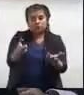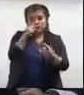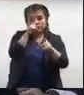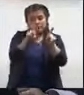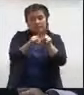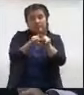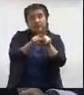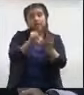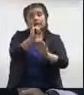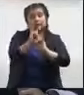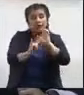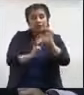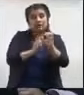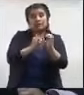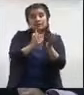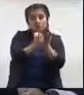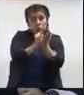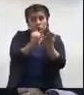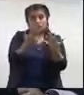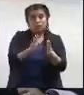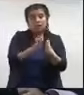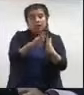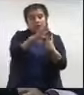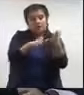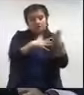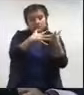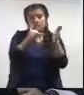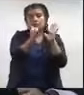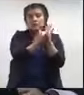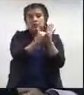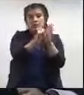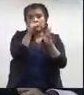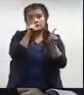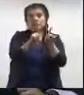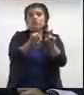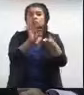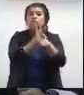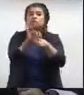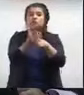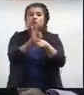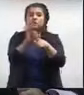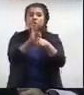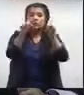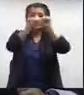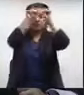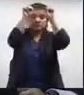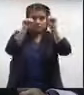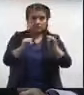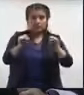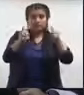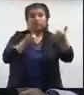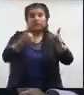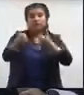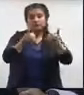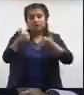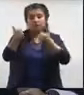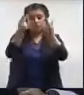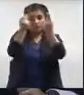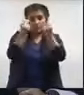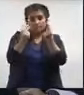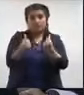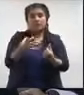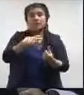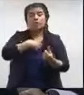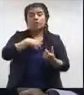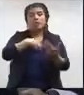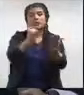institucional programados, así como del correcto funcionamiento del sistema integrado de administración financiera.